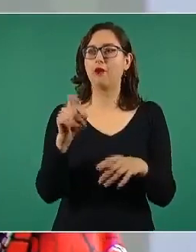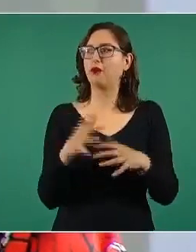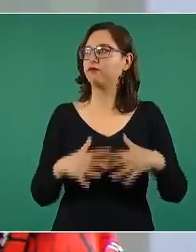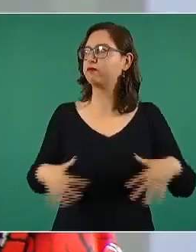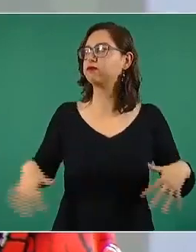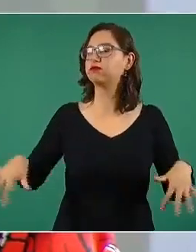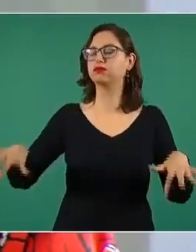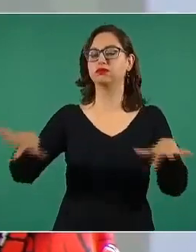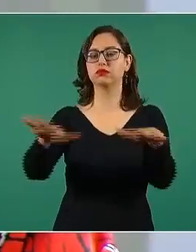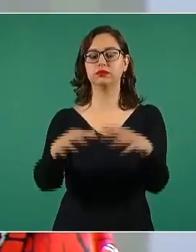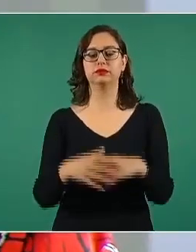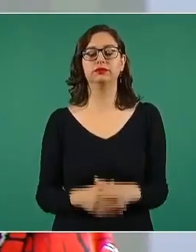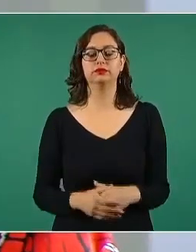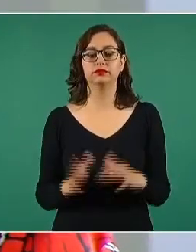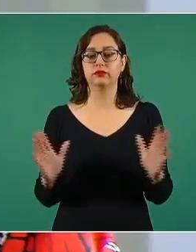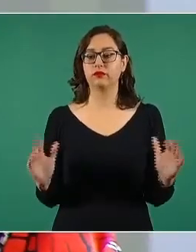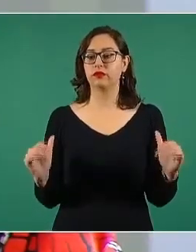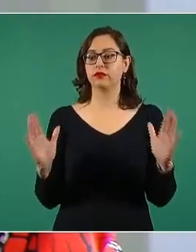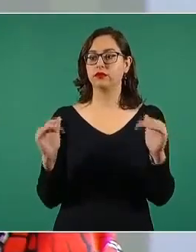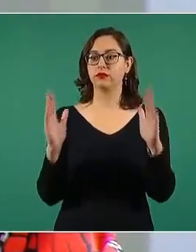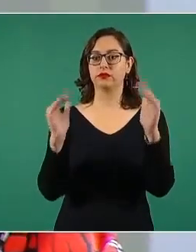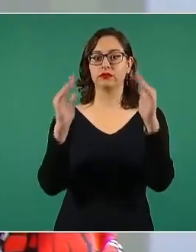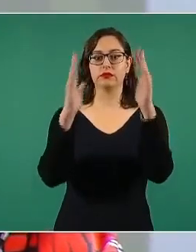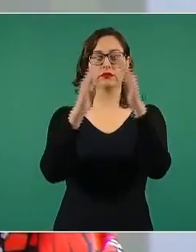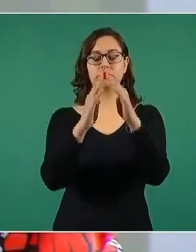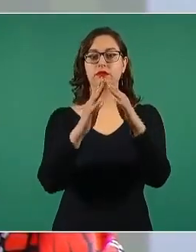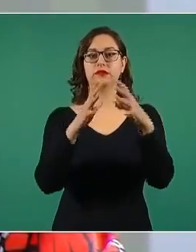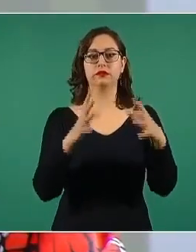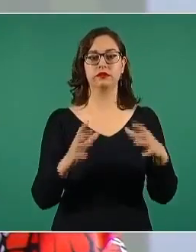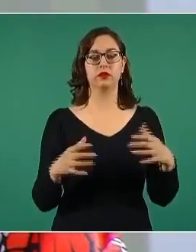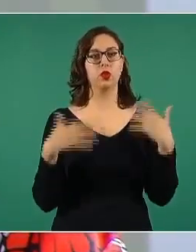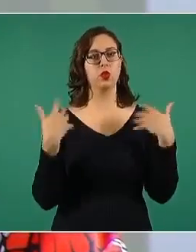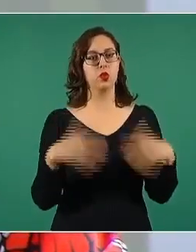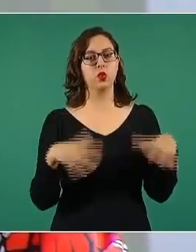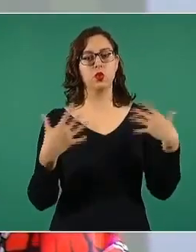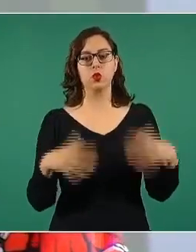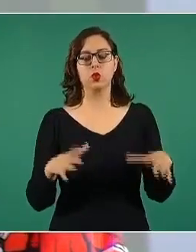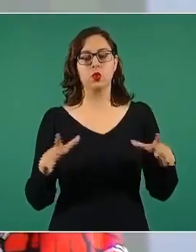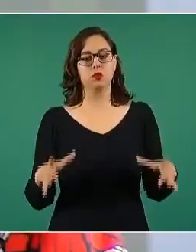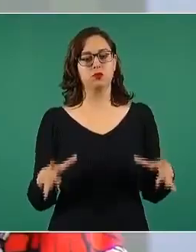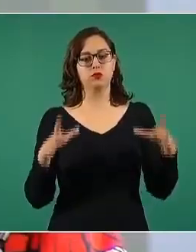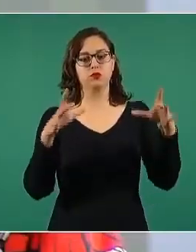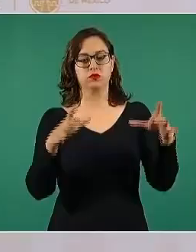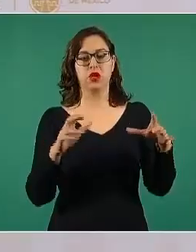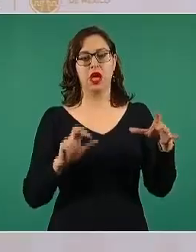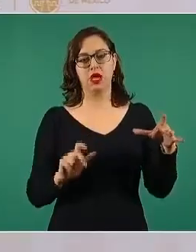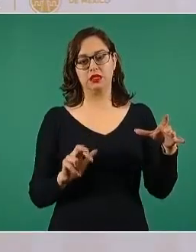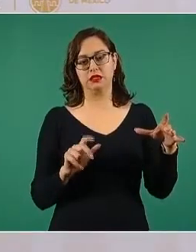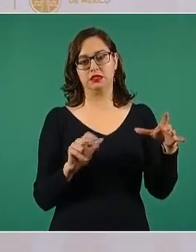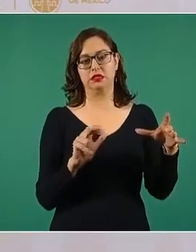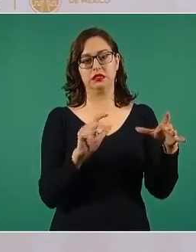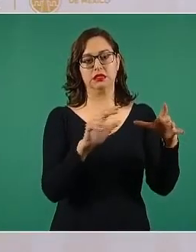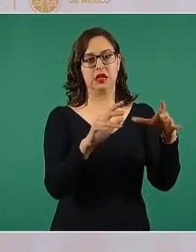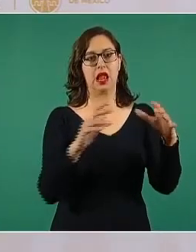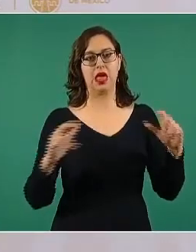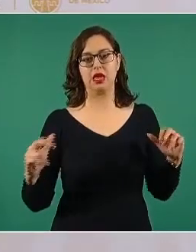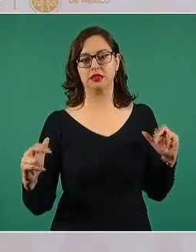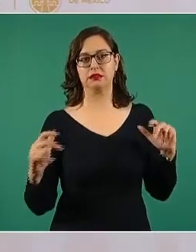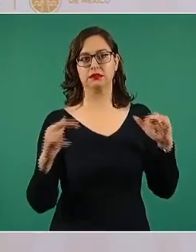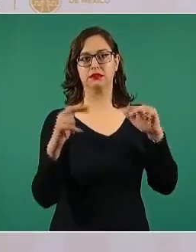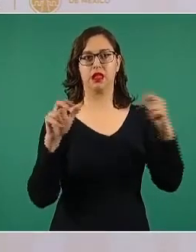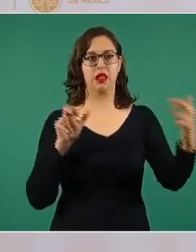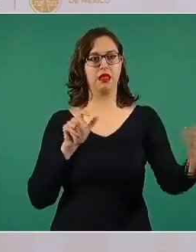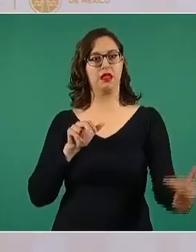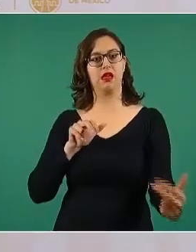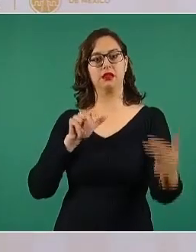El templo mayor estaba separado del resto de la ciudad por una gran plataforma con escalinatas hacia ambos lados, y de